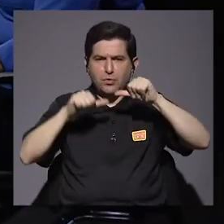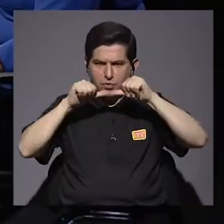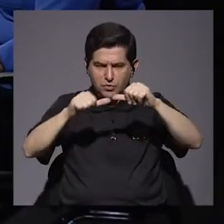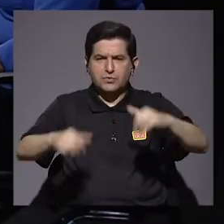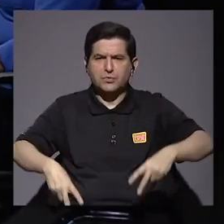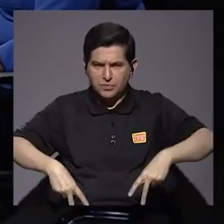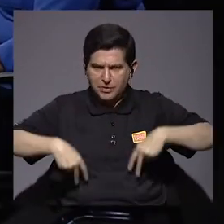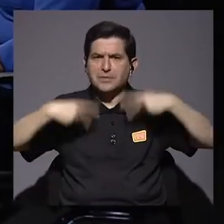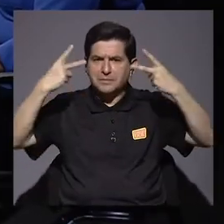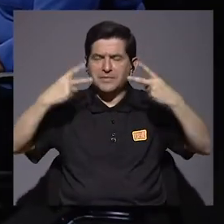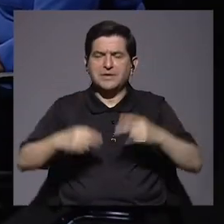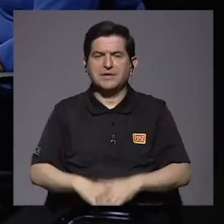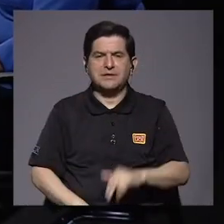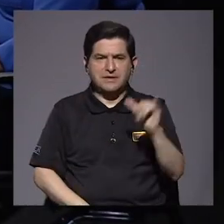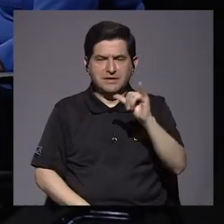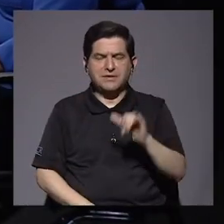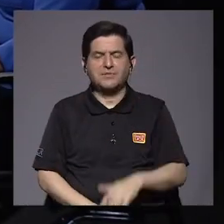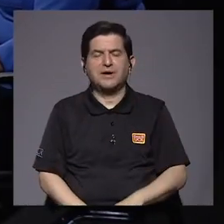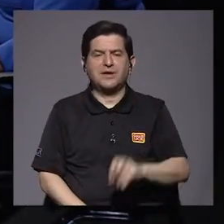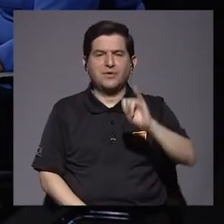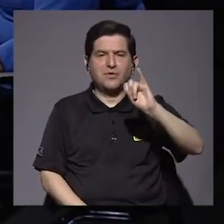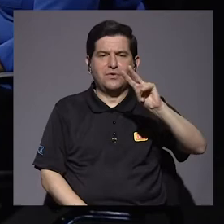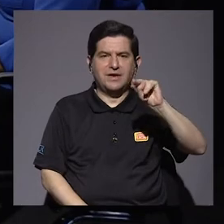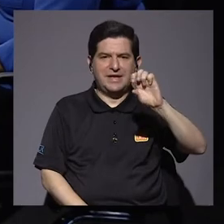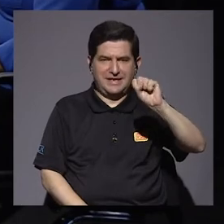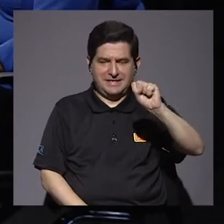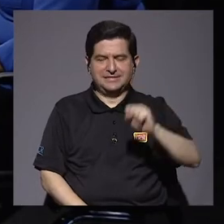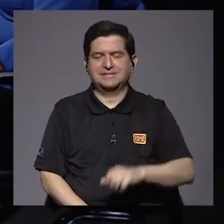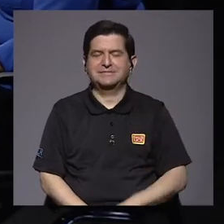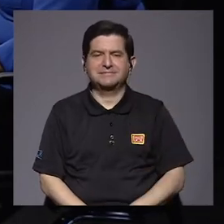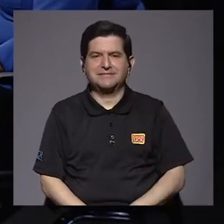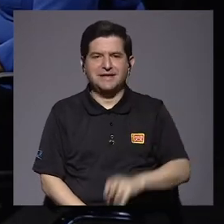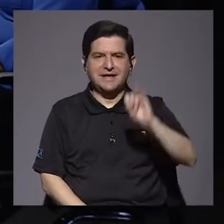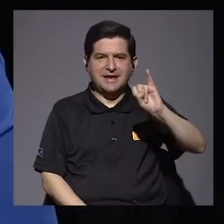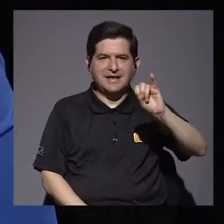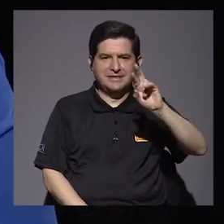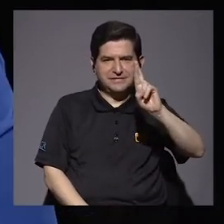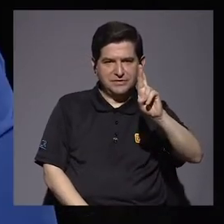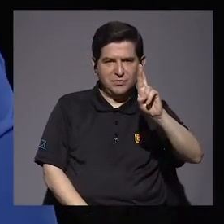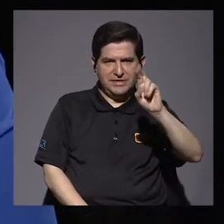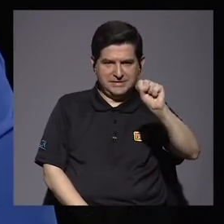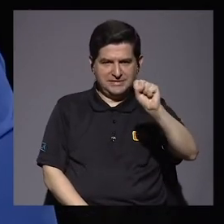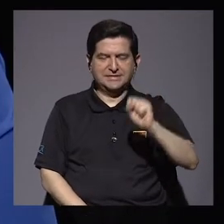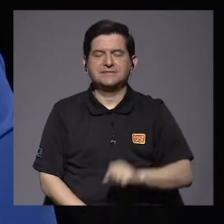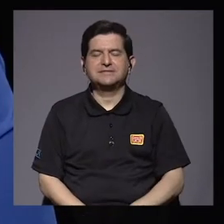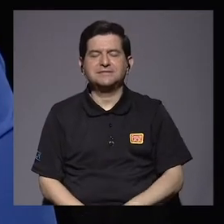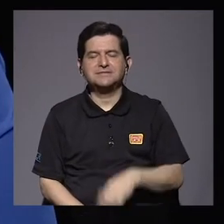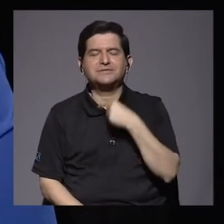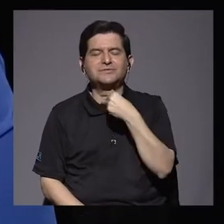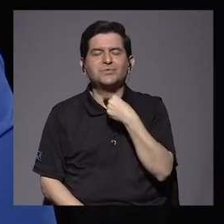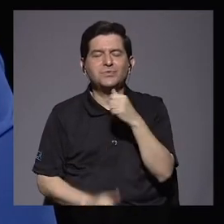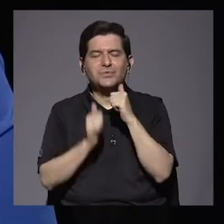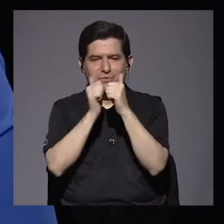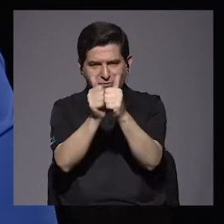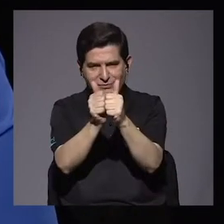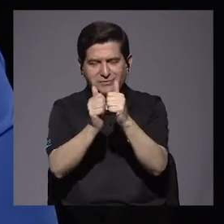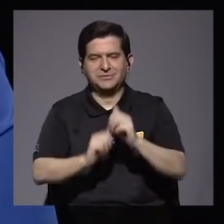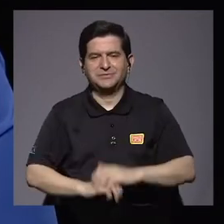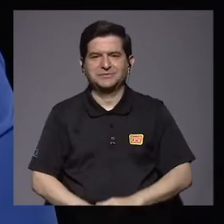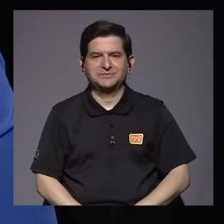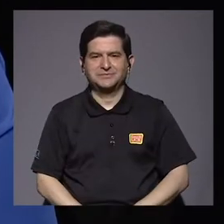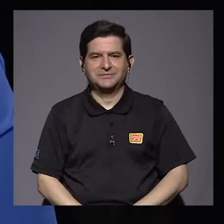viva en los ojos también de doña Inés. Doña Inés Revuelta Sánchez. Un placer estar con usted.